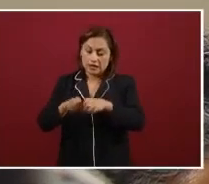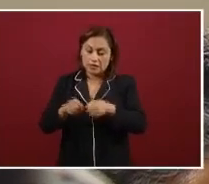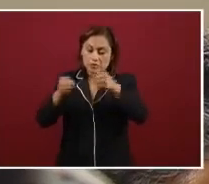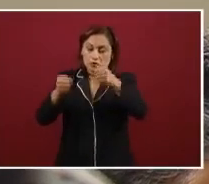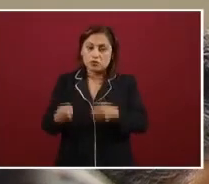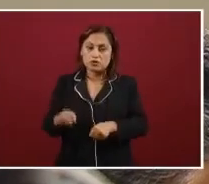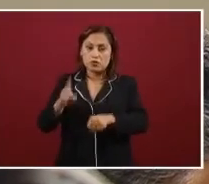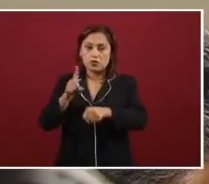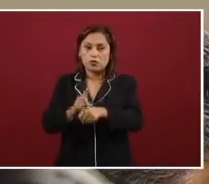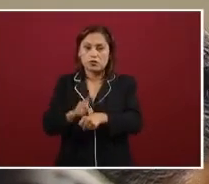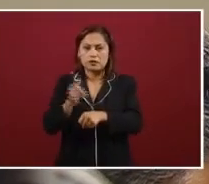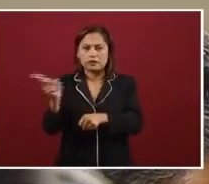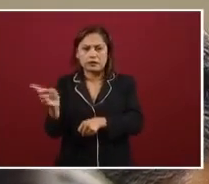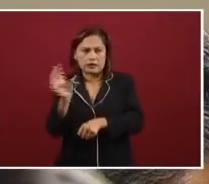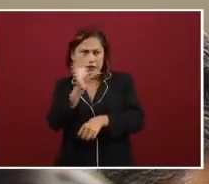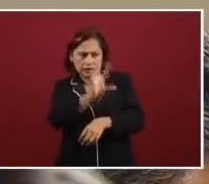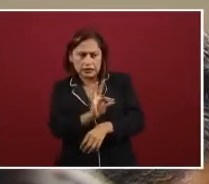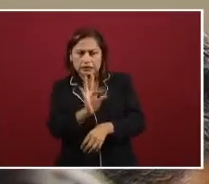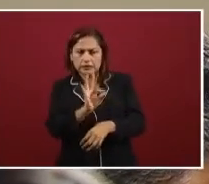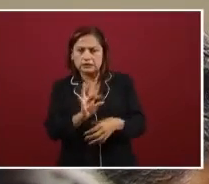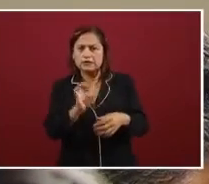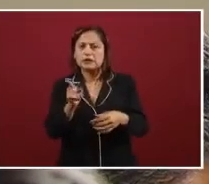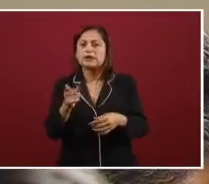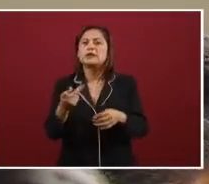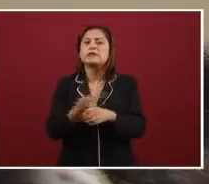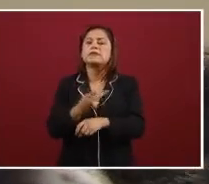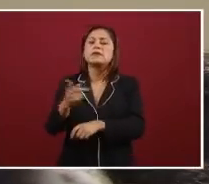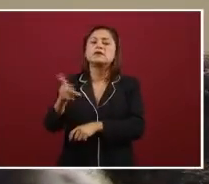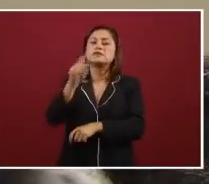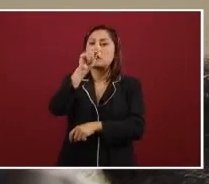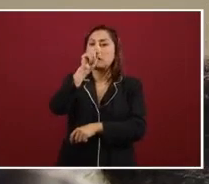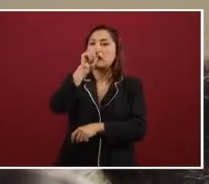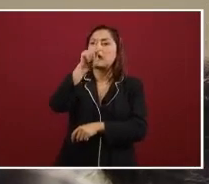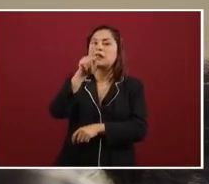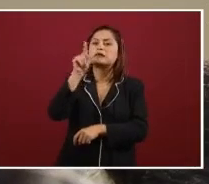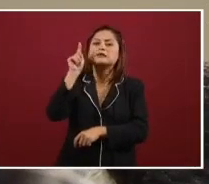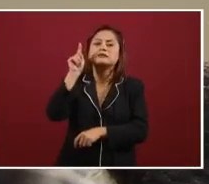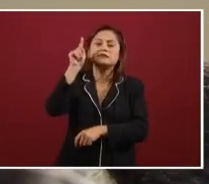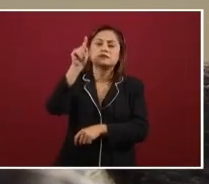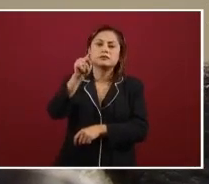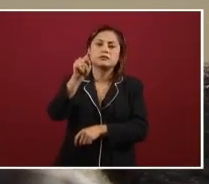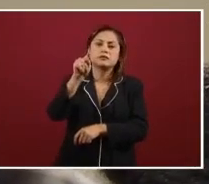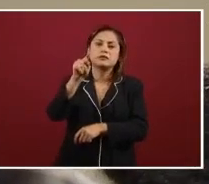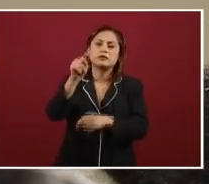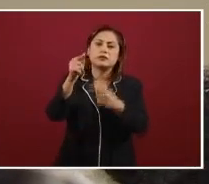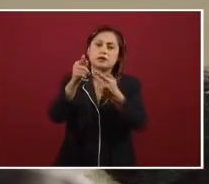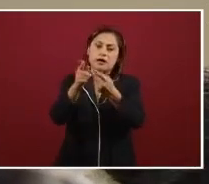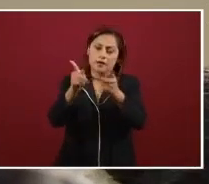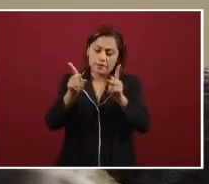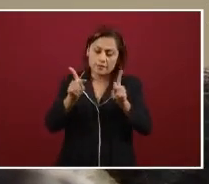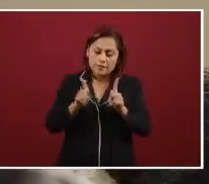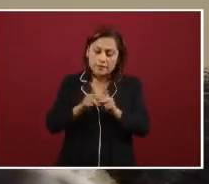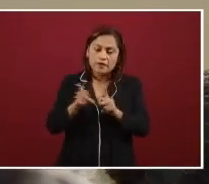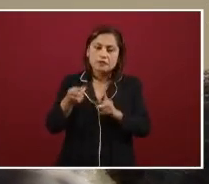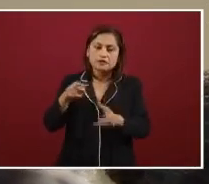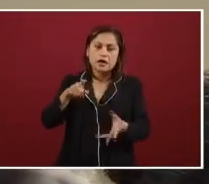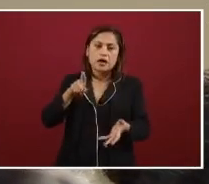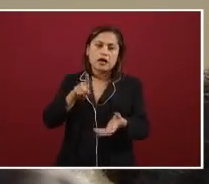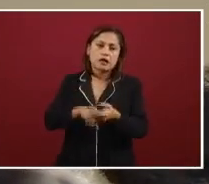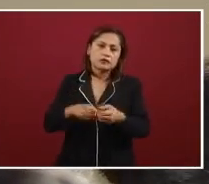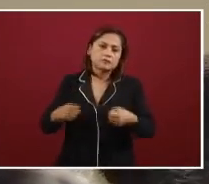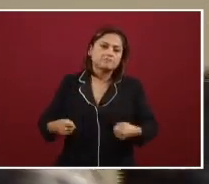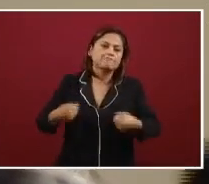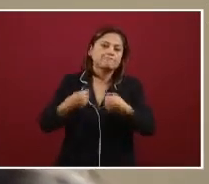ocurrido en Jalisco, en el que un ataque en una plaza comercial donde incluso estaba la esposa